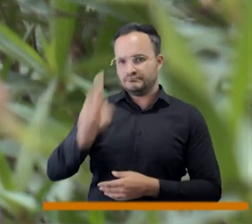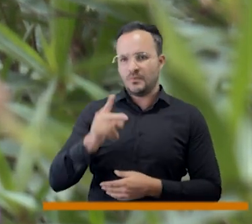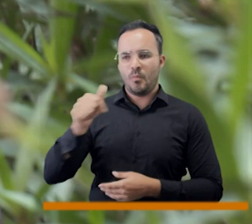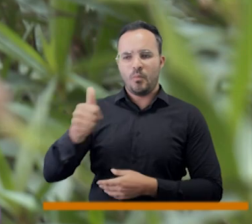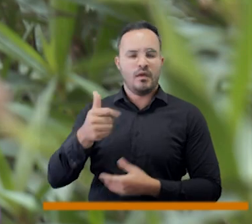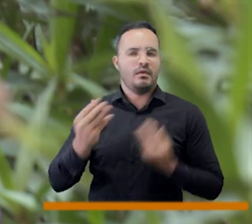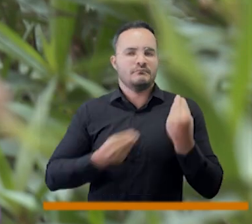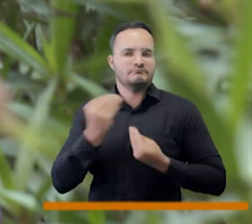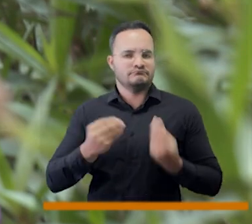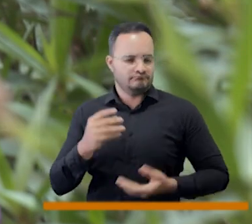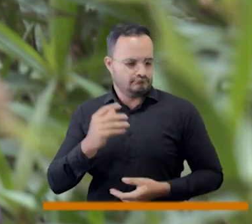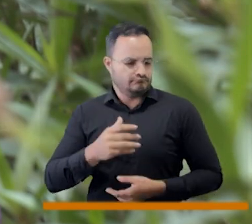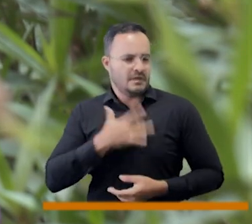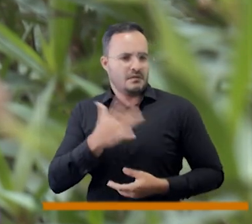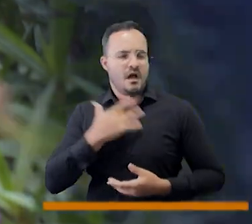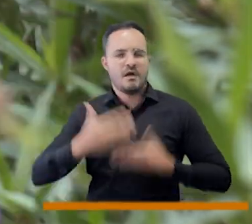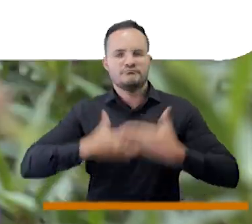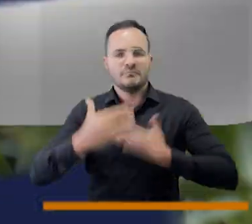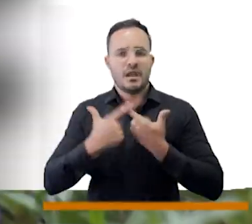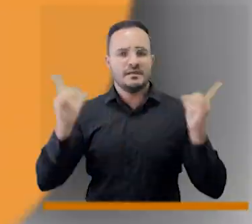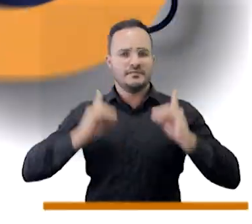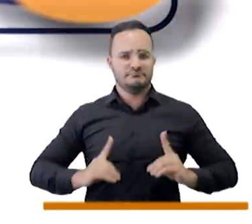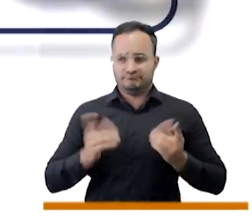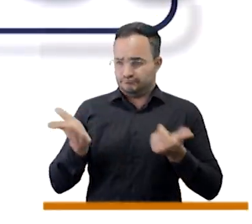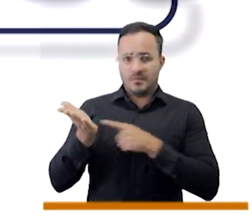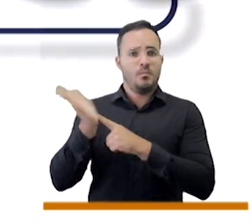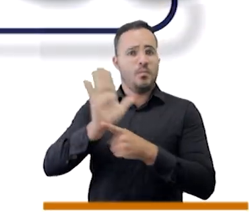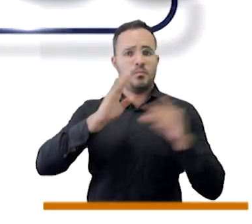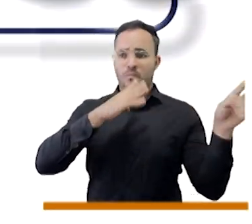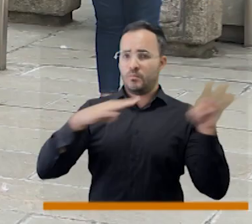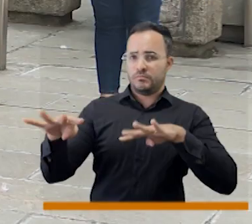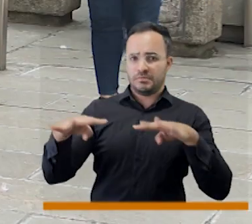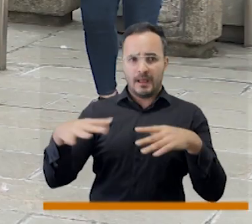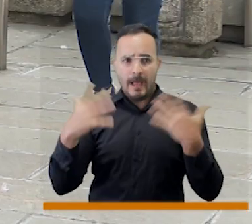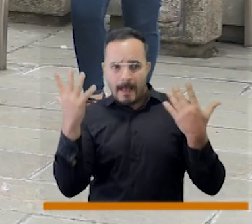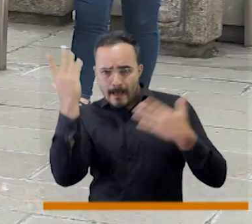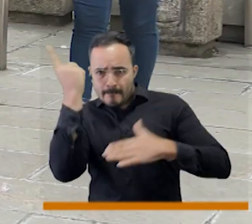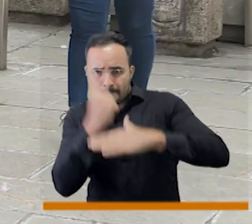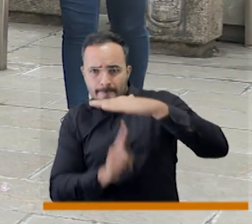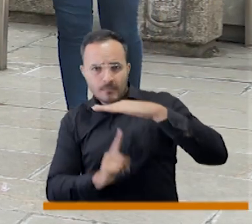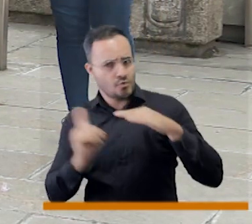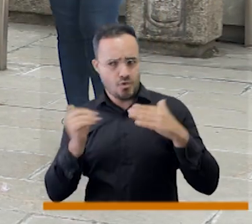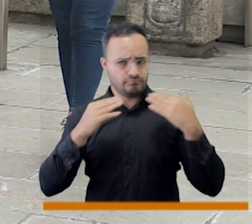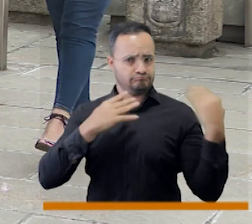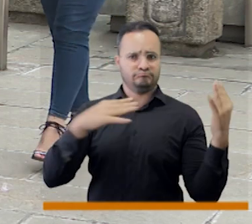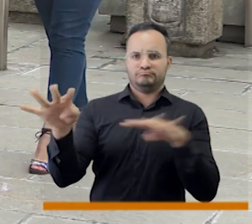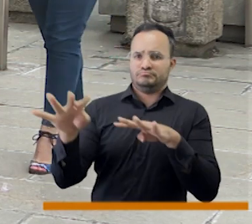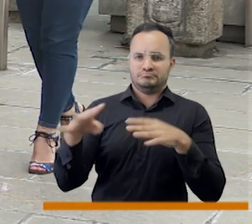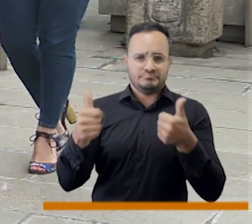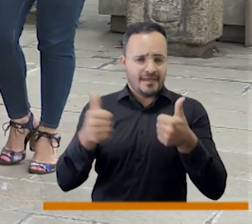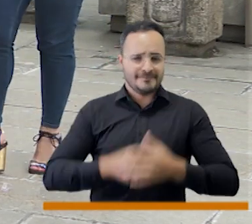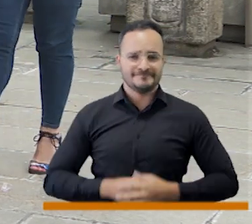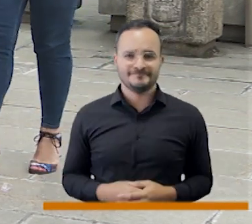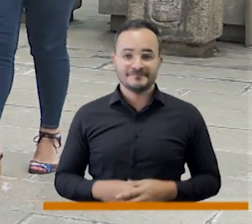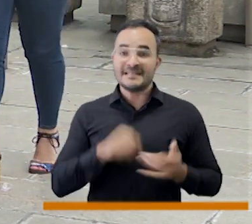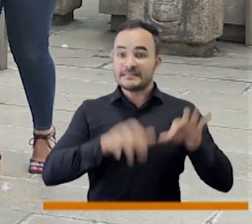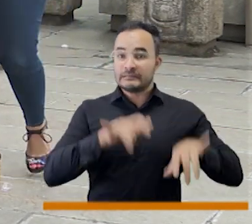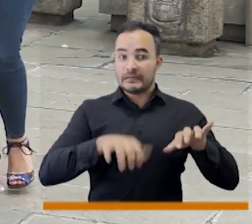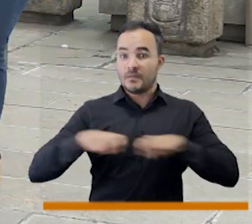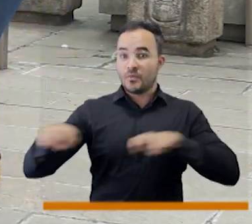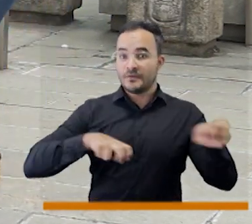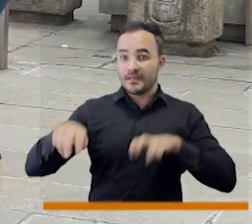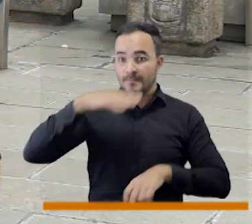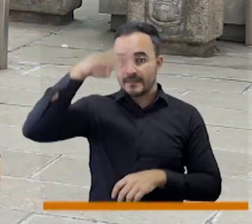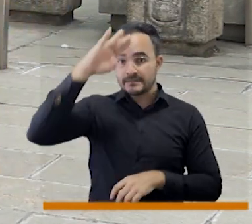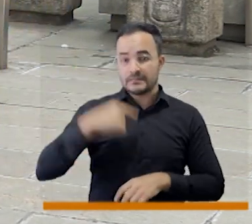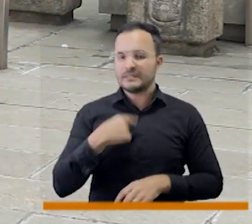con toda la tranquilidad y públicamente. La Secretaría de Movilidad de Medellín informó que ha gastado